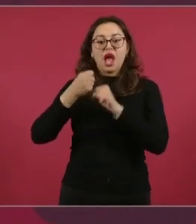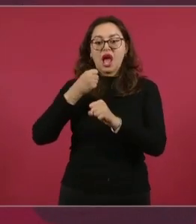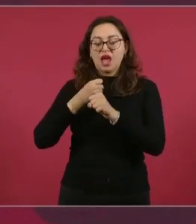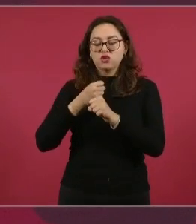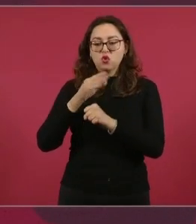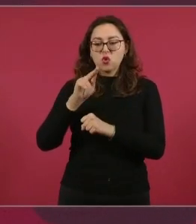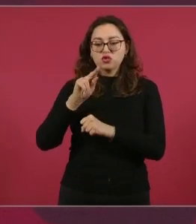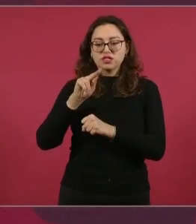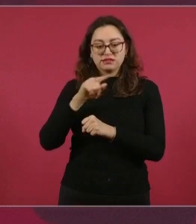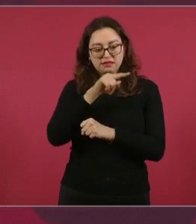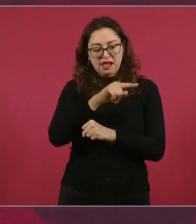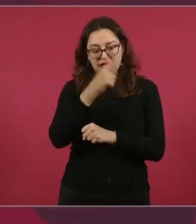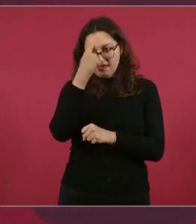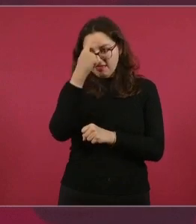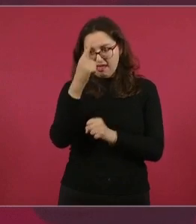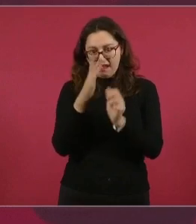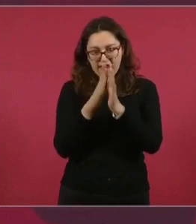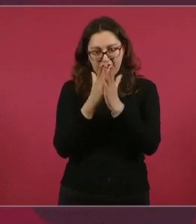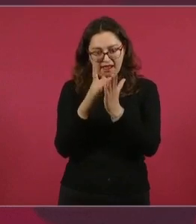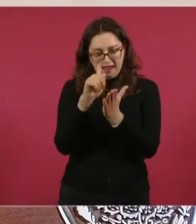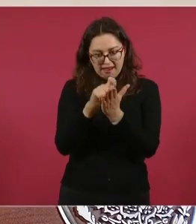corrupción